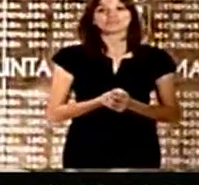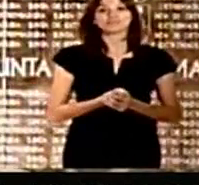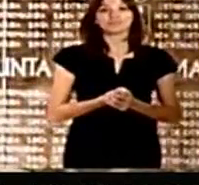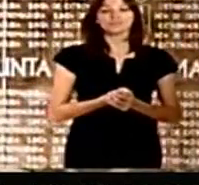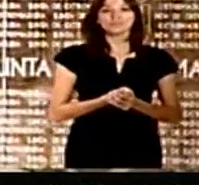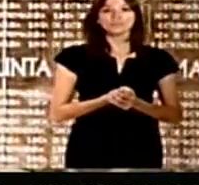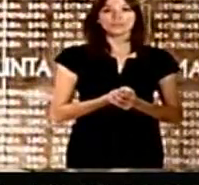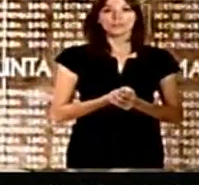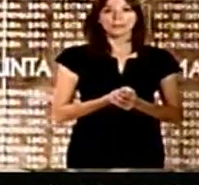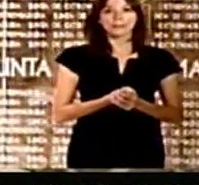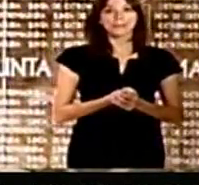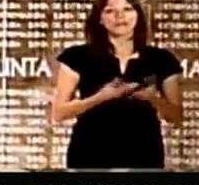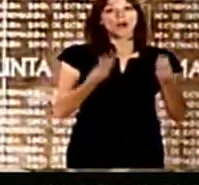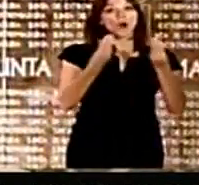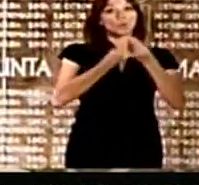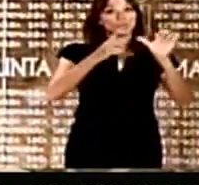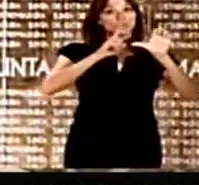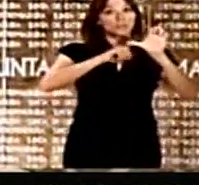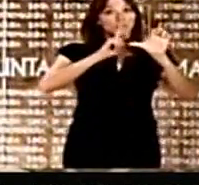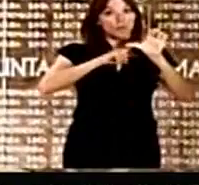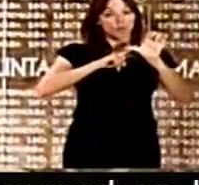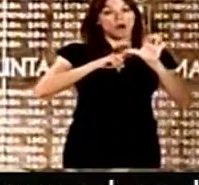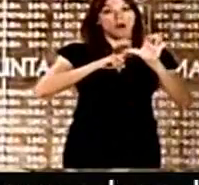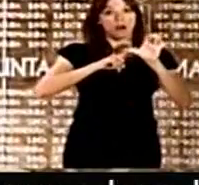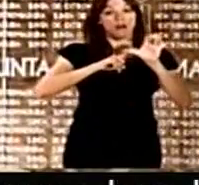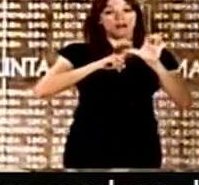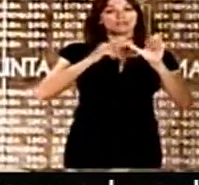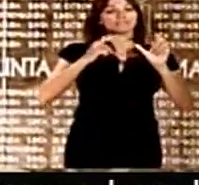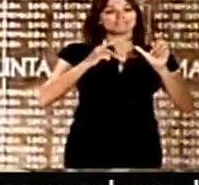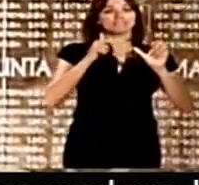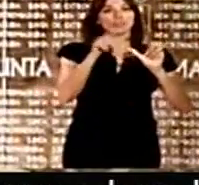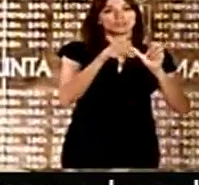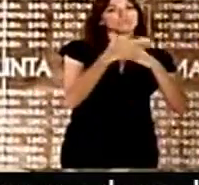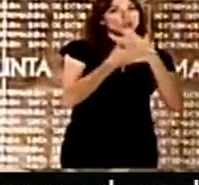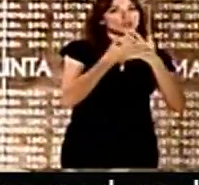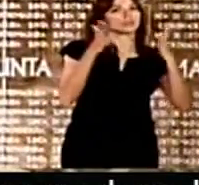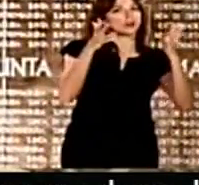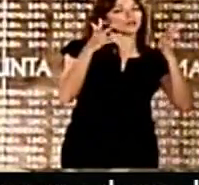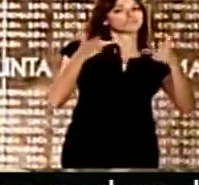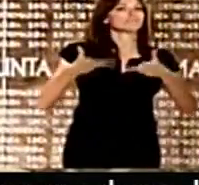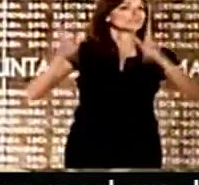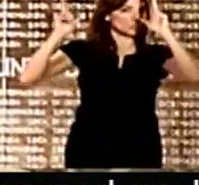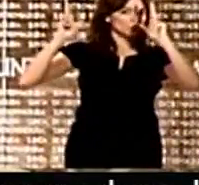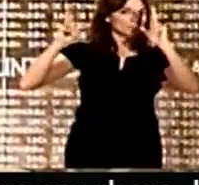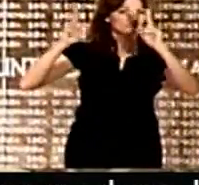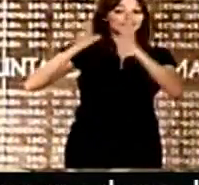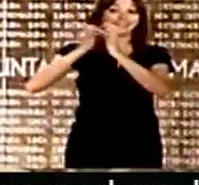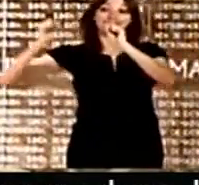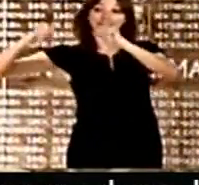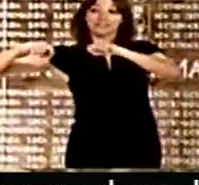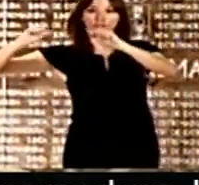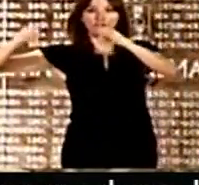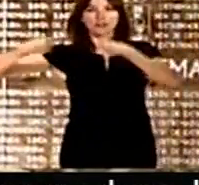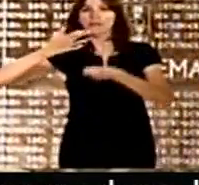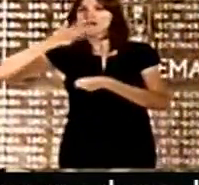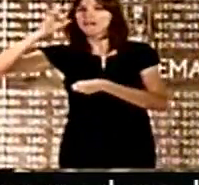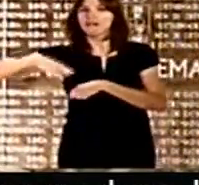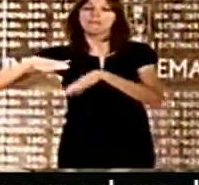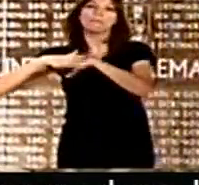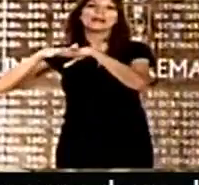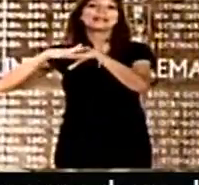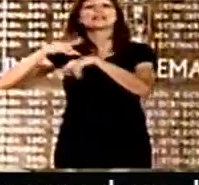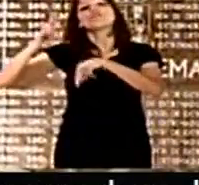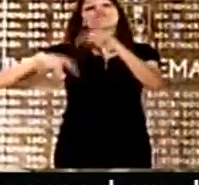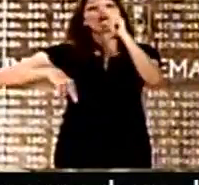autorizado, la Junta de Extremadura ha firmado hoy un convenio, ha autorizado el Consejo de Gobierno la firma de un convenio con el Ministerio de Fomento, la propia Junta